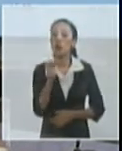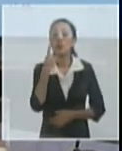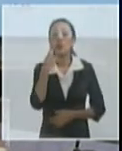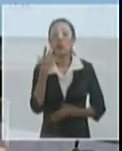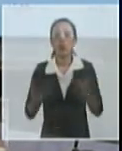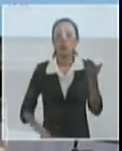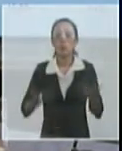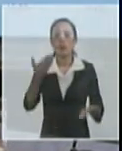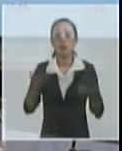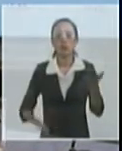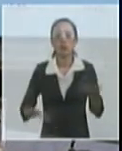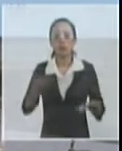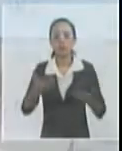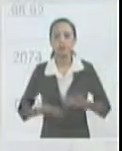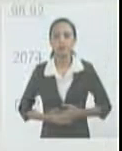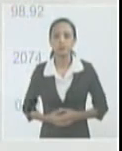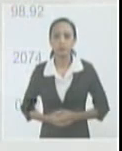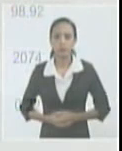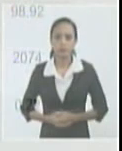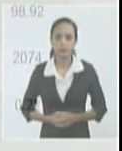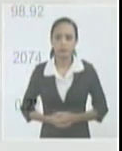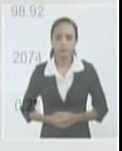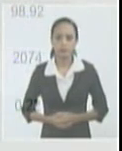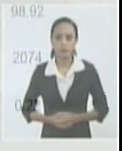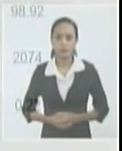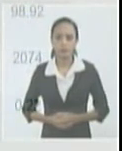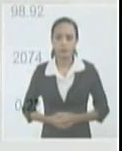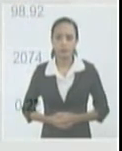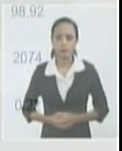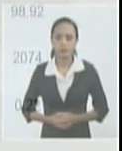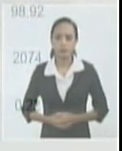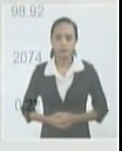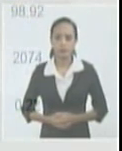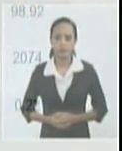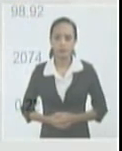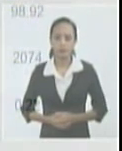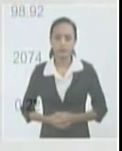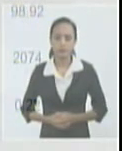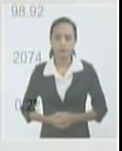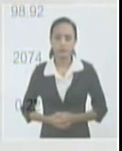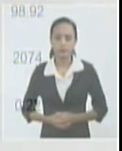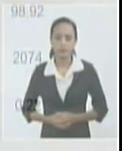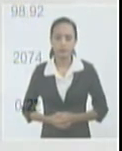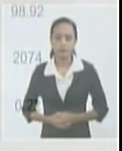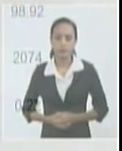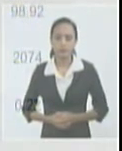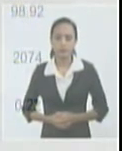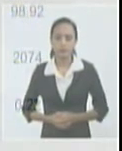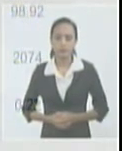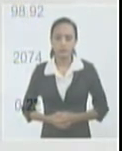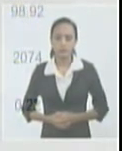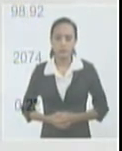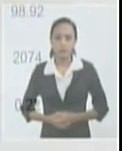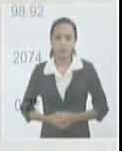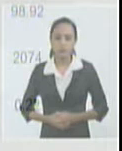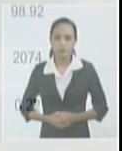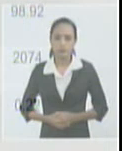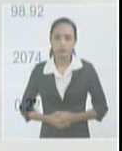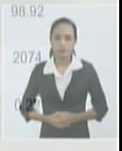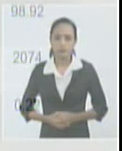algunos indicadores de nuestro país con lo que ha ocurrido en el mundo y con lo que ha ocurrido en la región de